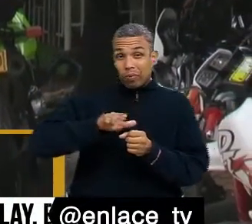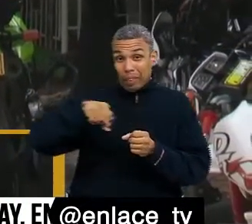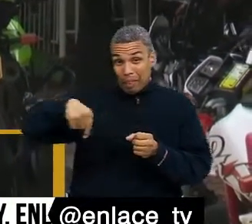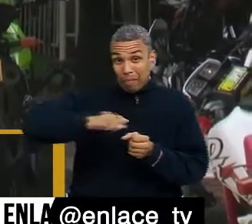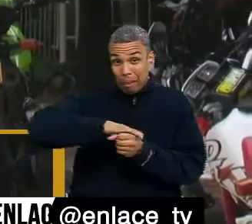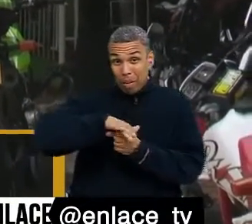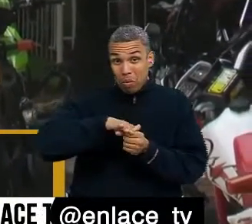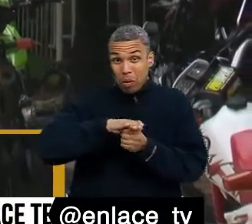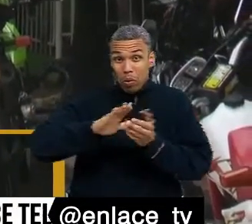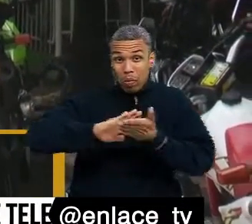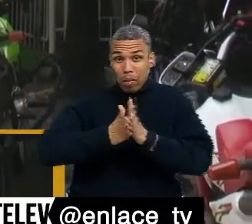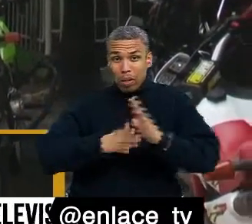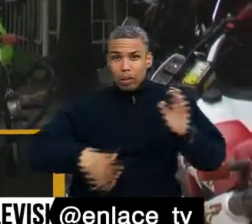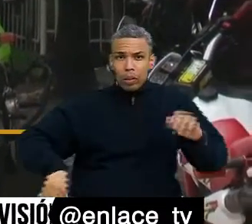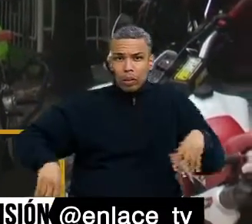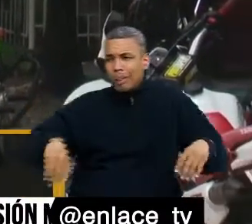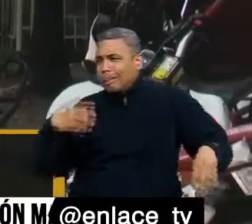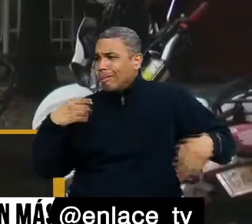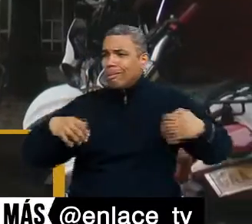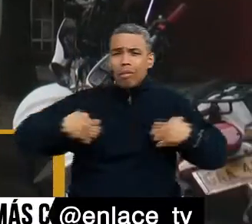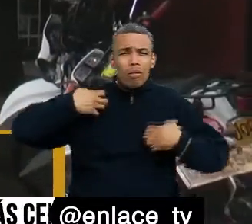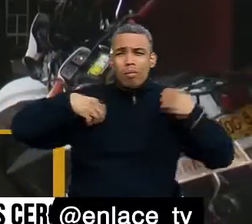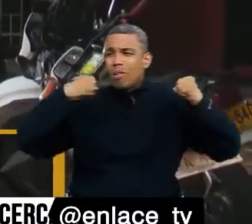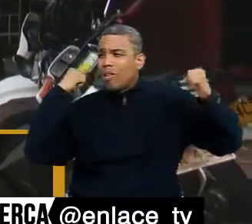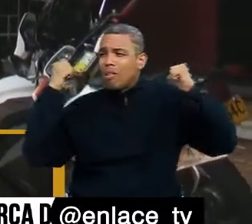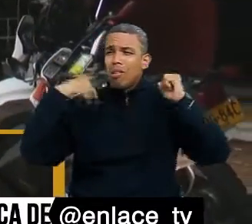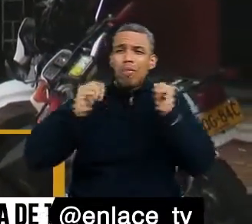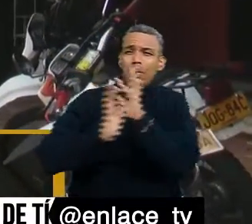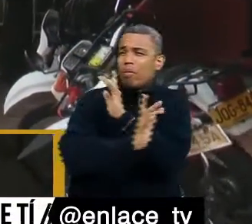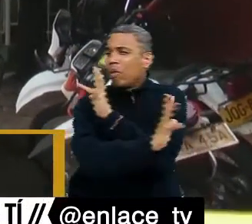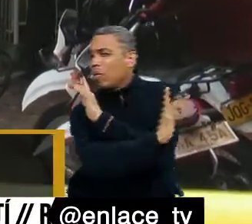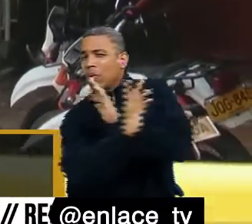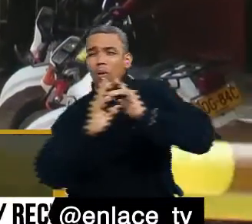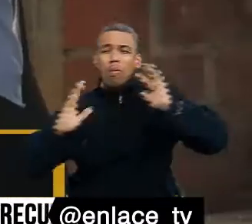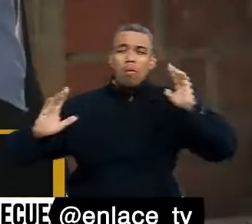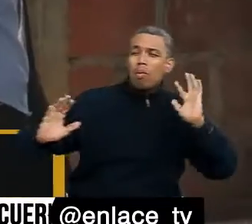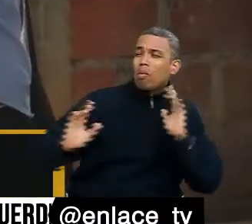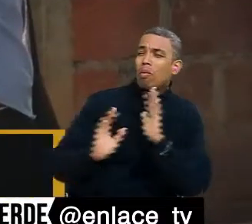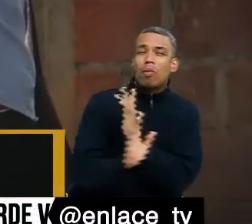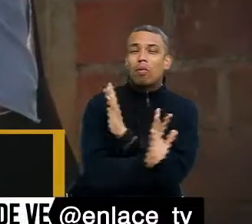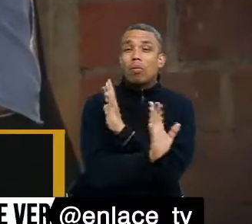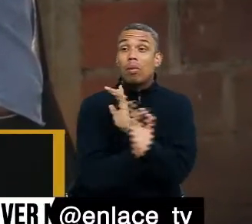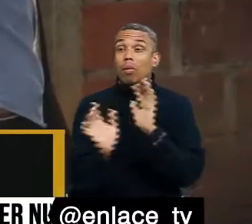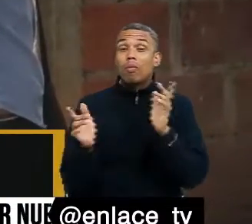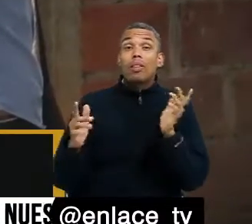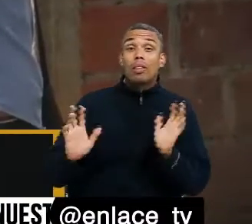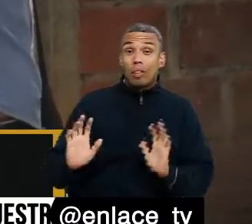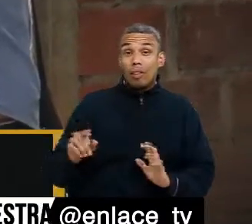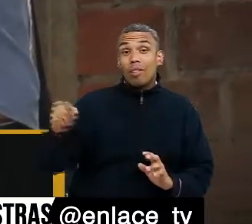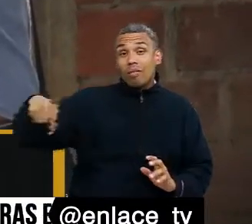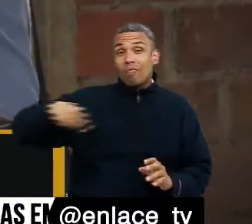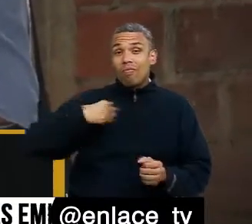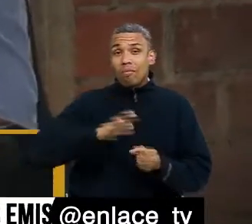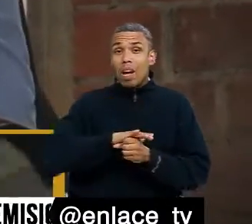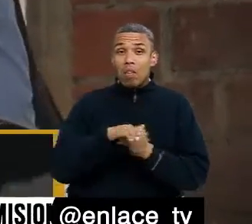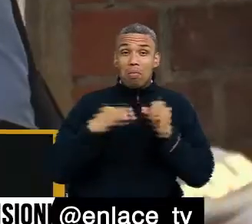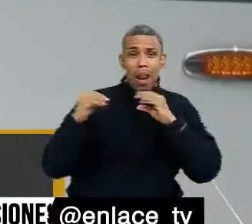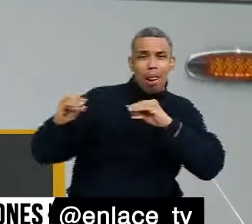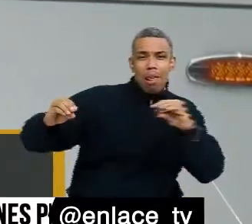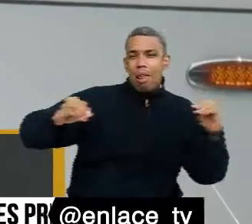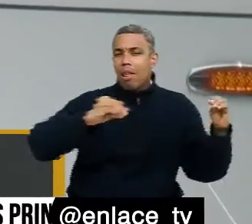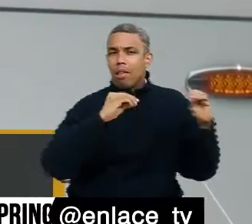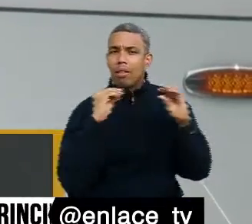intranquilizado en la mañana de este martes con la decisión fatal que habría tomado este hombre cuando a